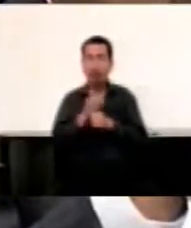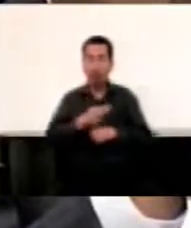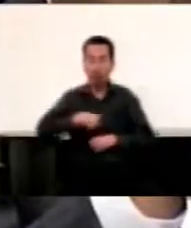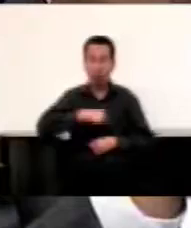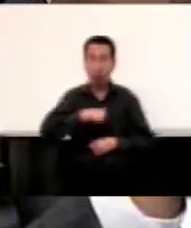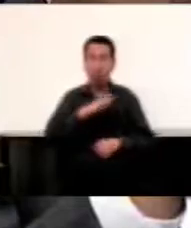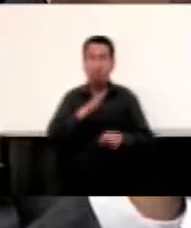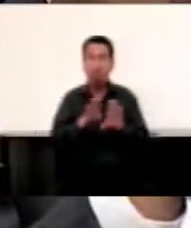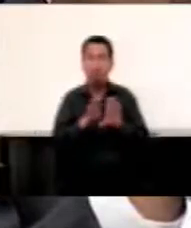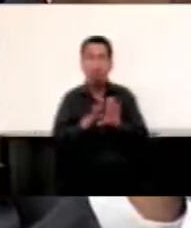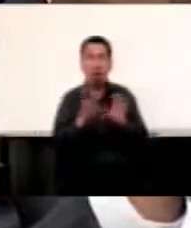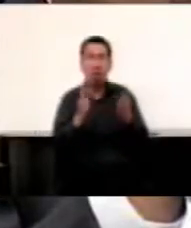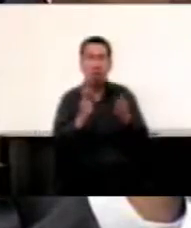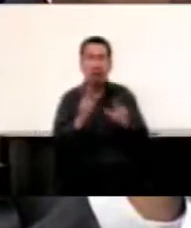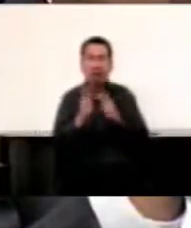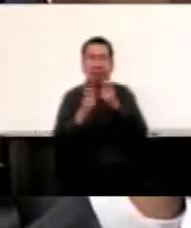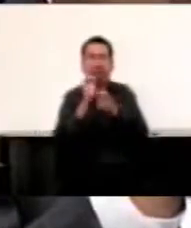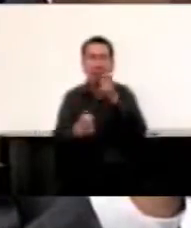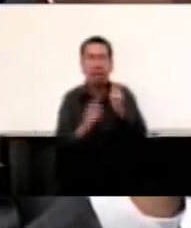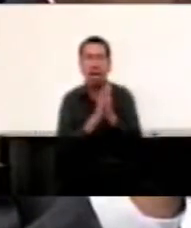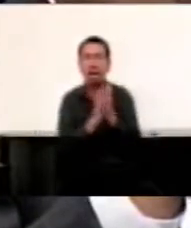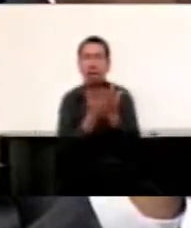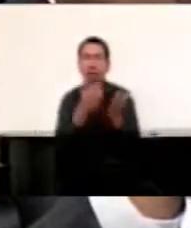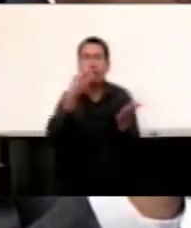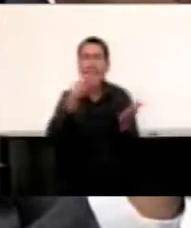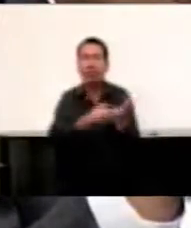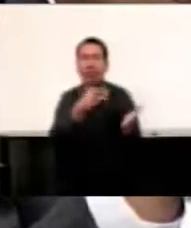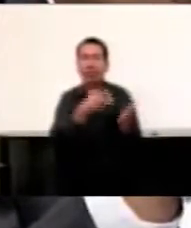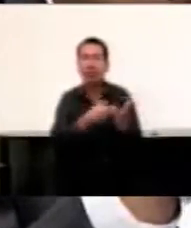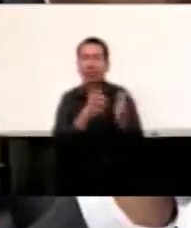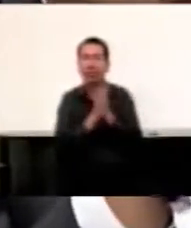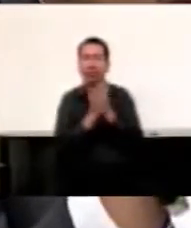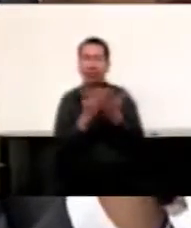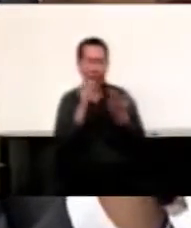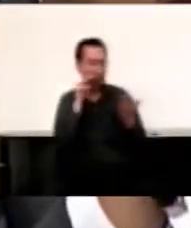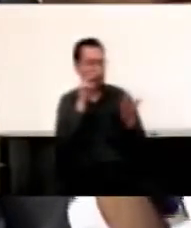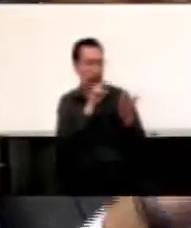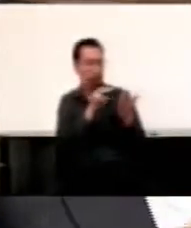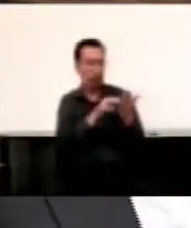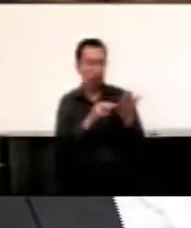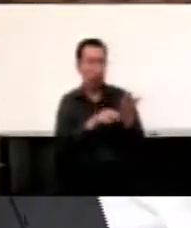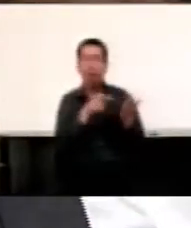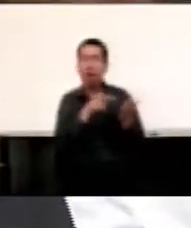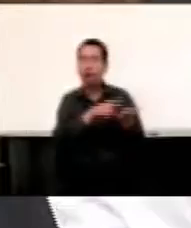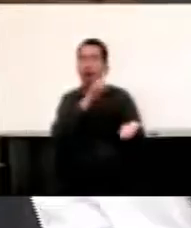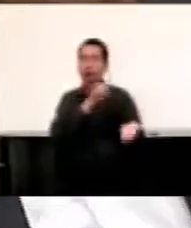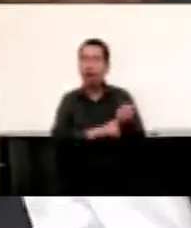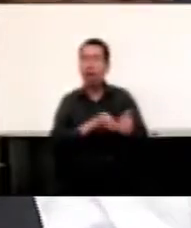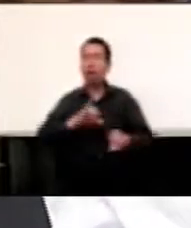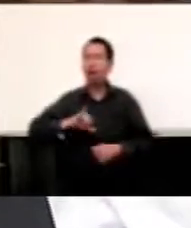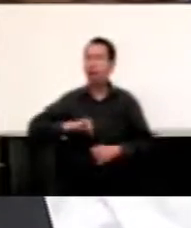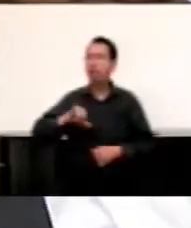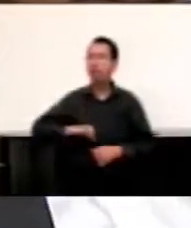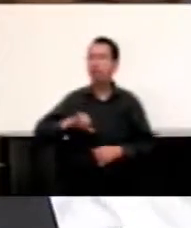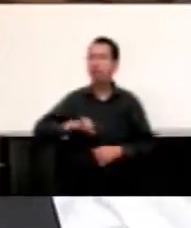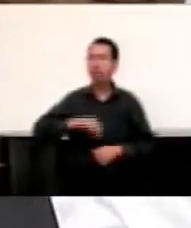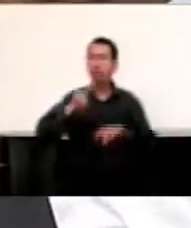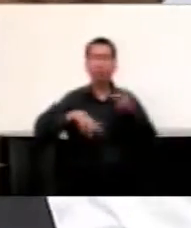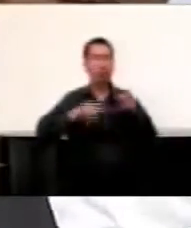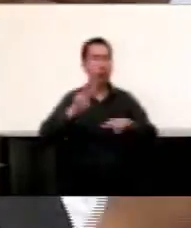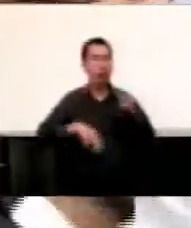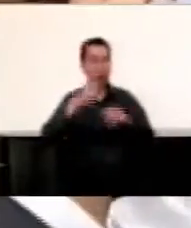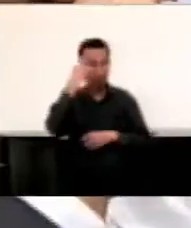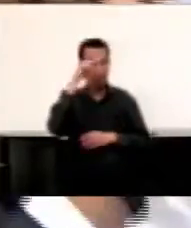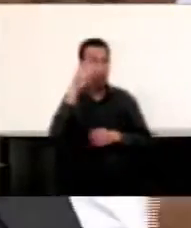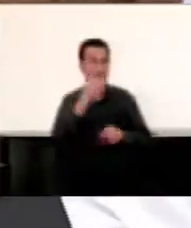más cercana, desde mi punto de vista, está en este libro. Este libro, por su rigor académico, por la forma en la que